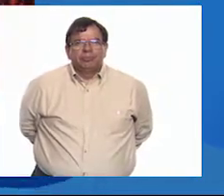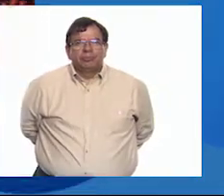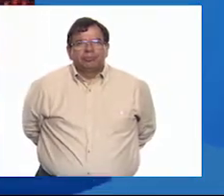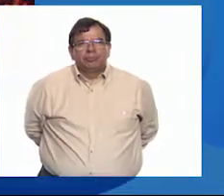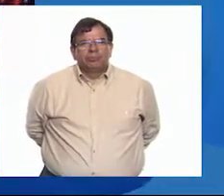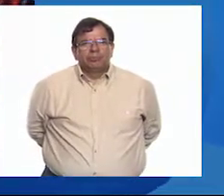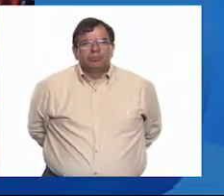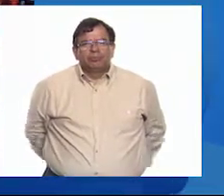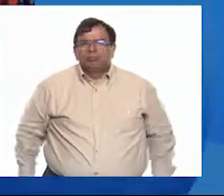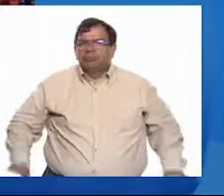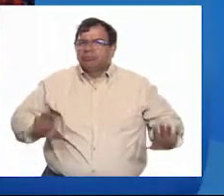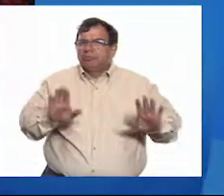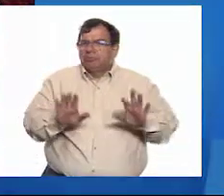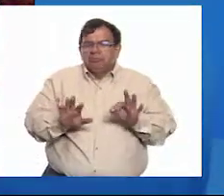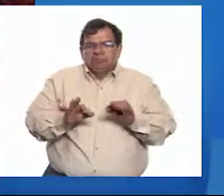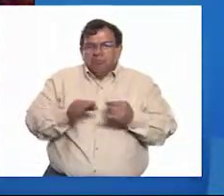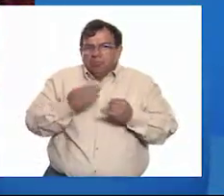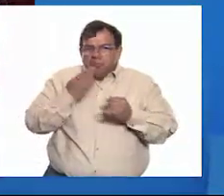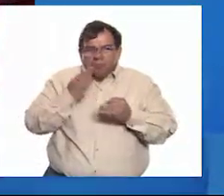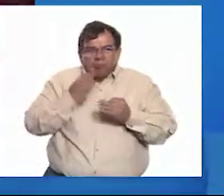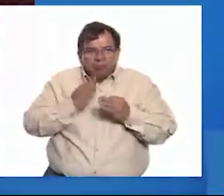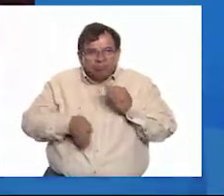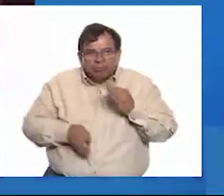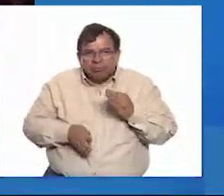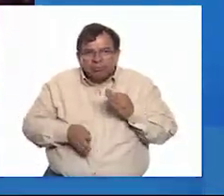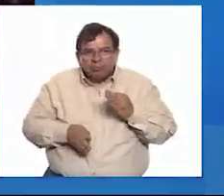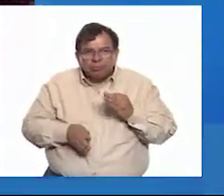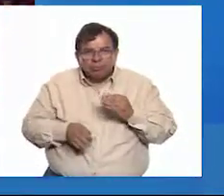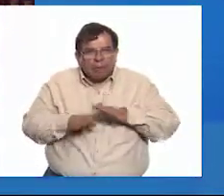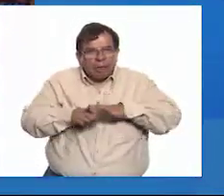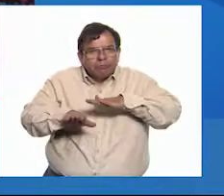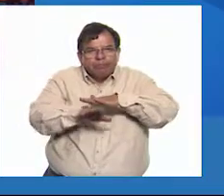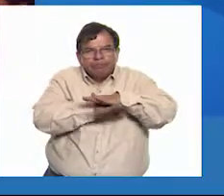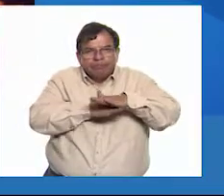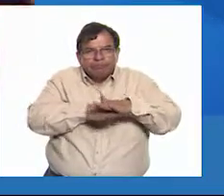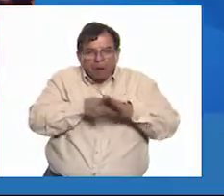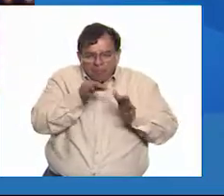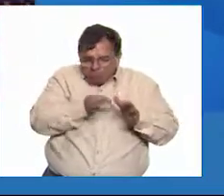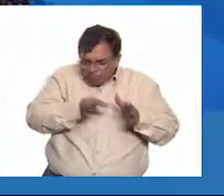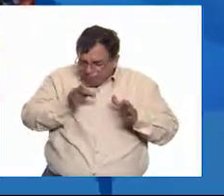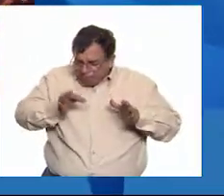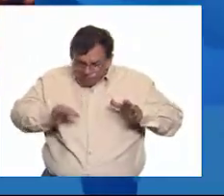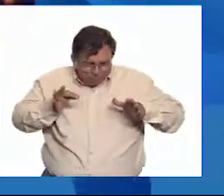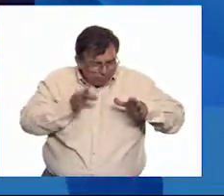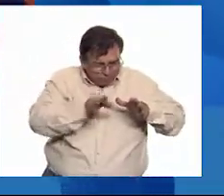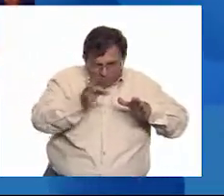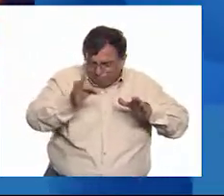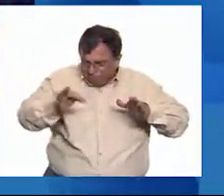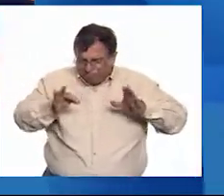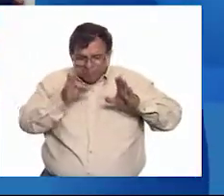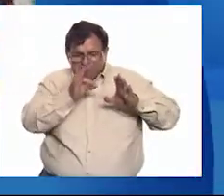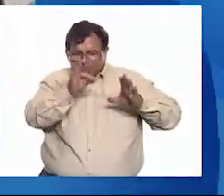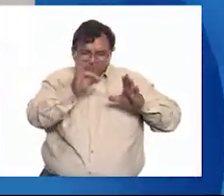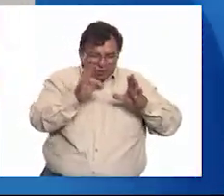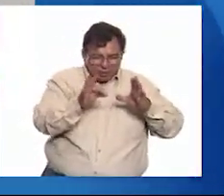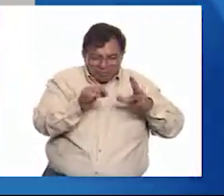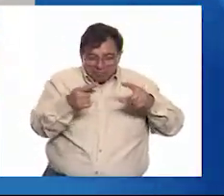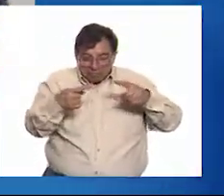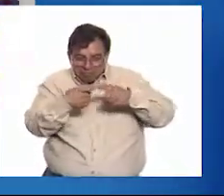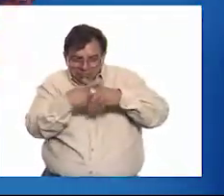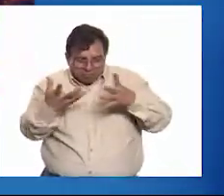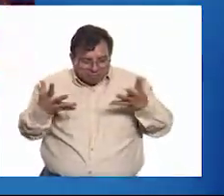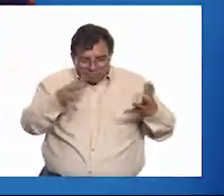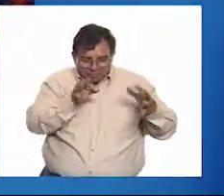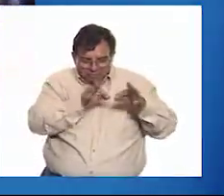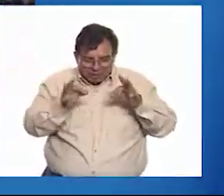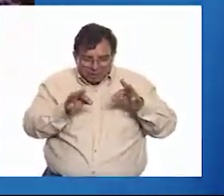Y pues ya llegamos a la parte final, donde tenemos puesto el fondo con puntos de colores, haciendo contraste entre el azul claro y el